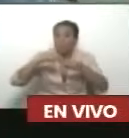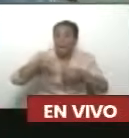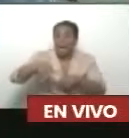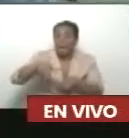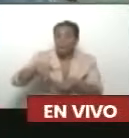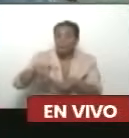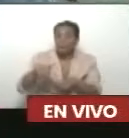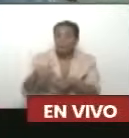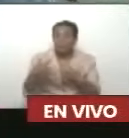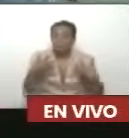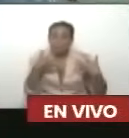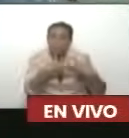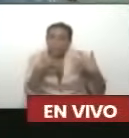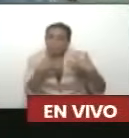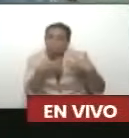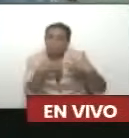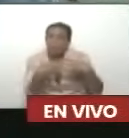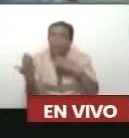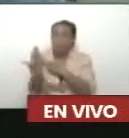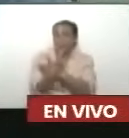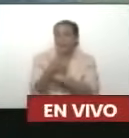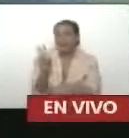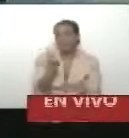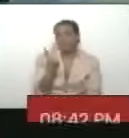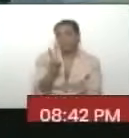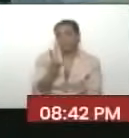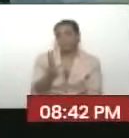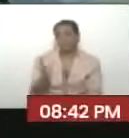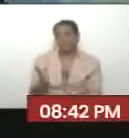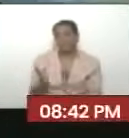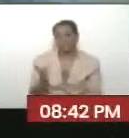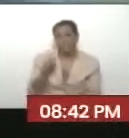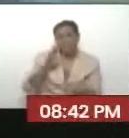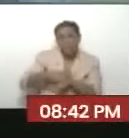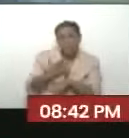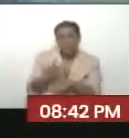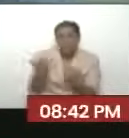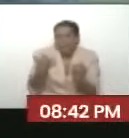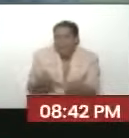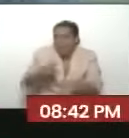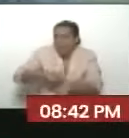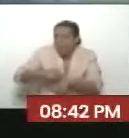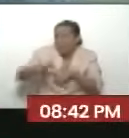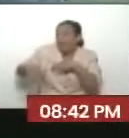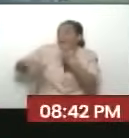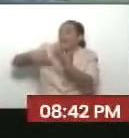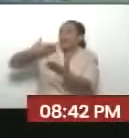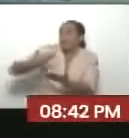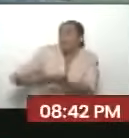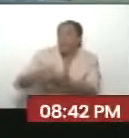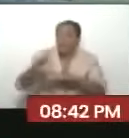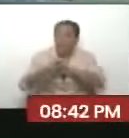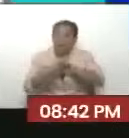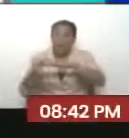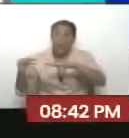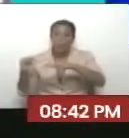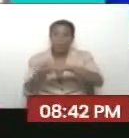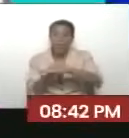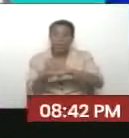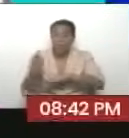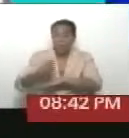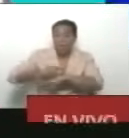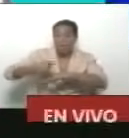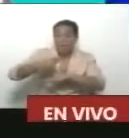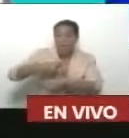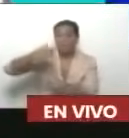un conflicto para agredir a Venezuela. ¿Por qué? Porque el gobierno de Guyana son